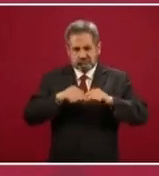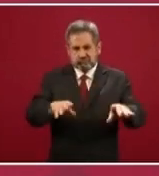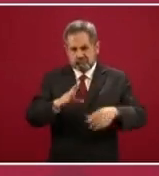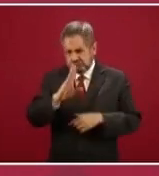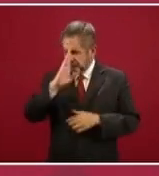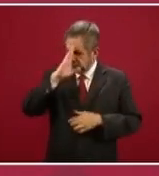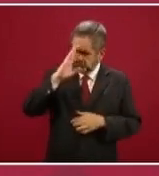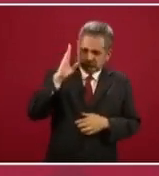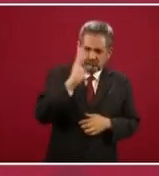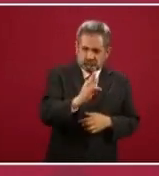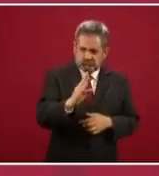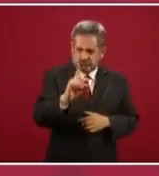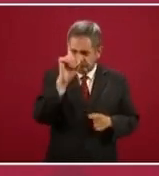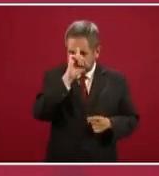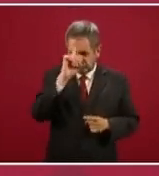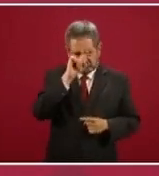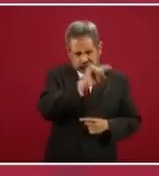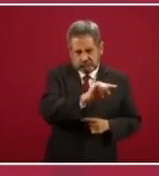directo,